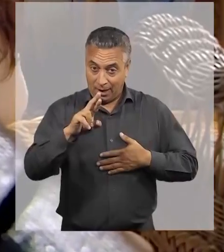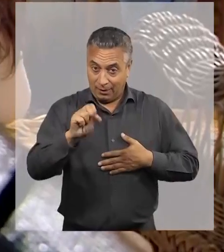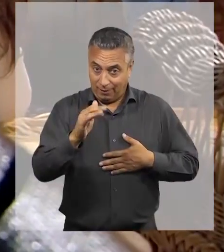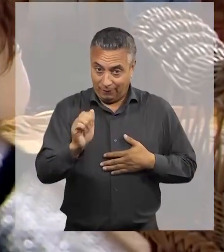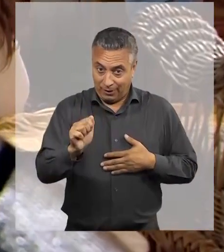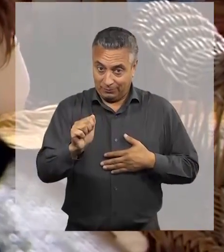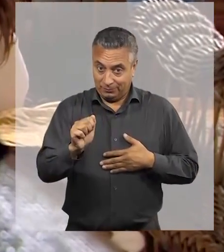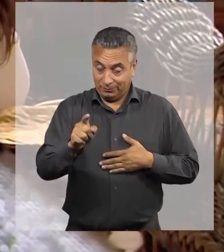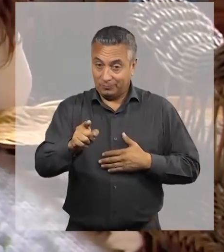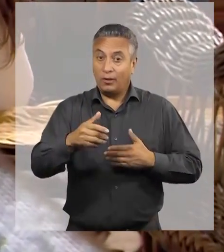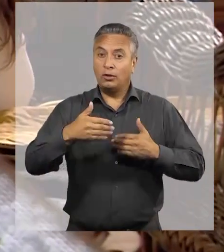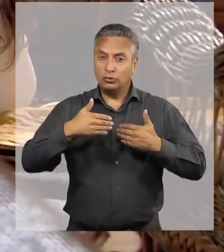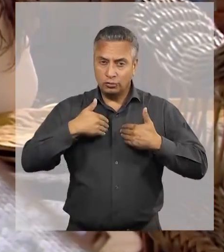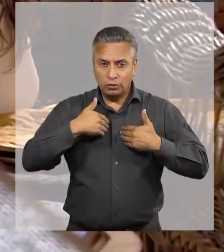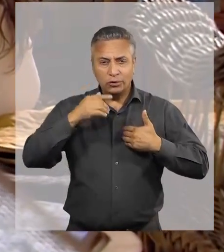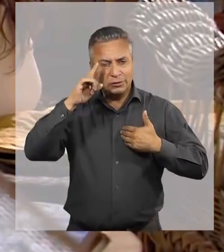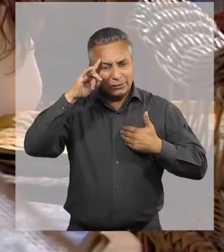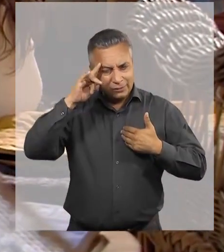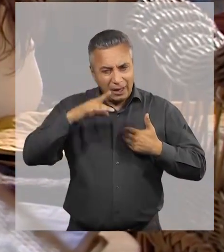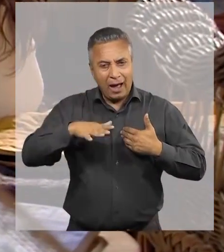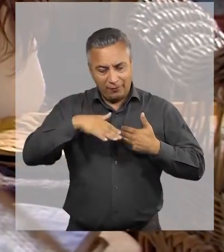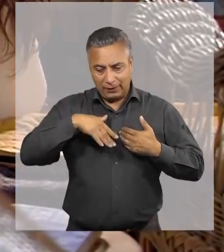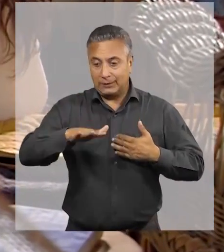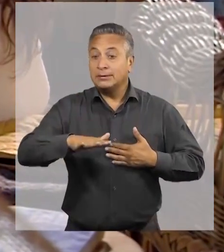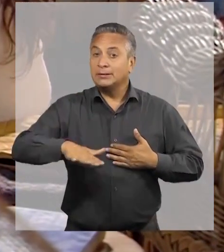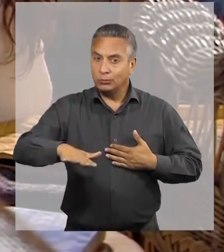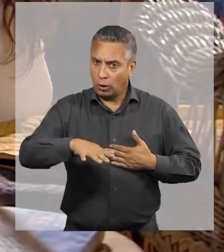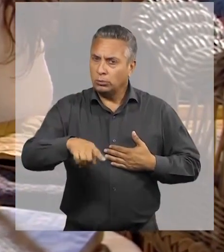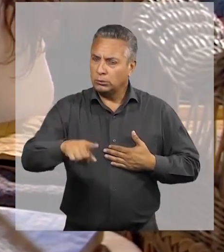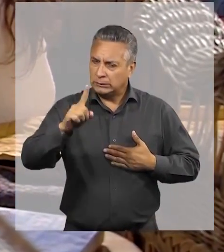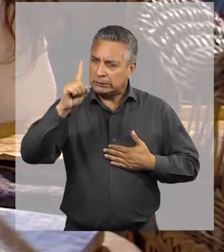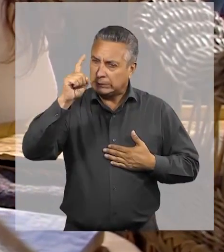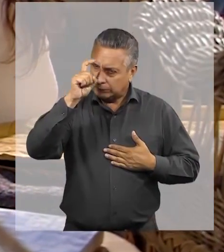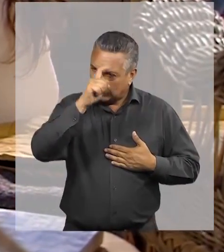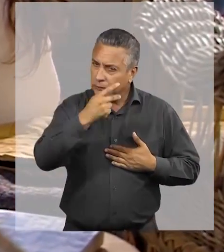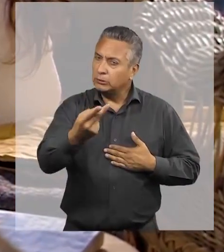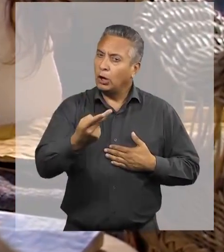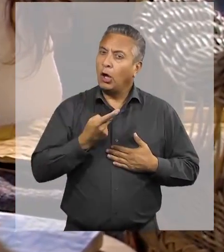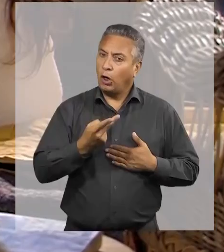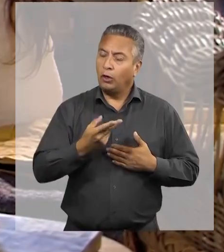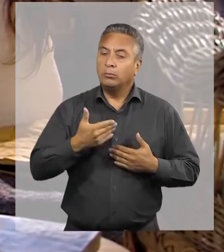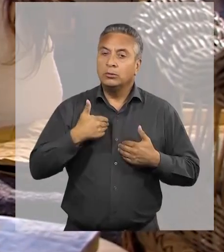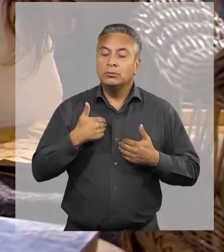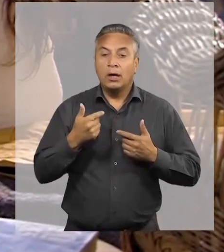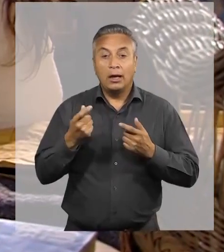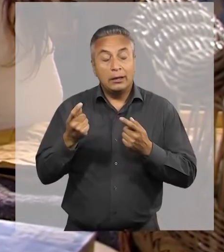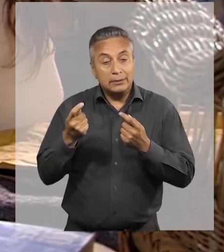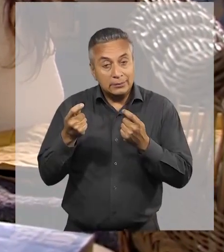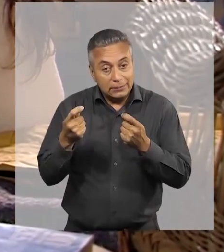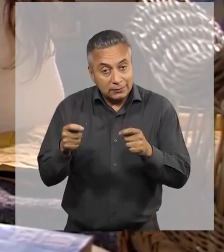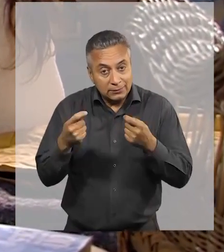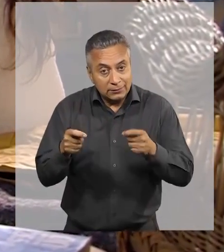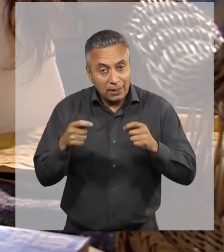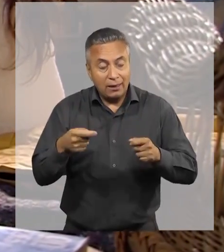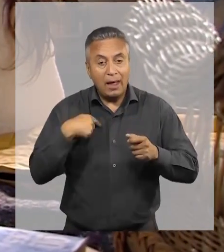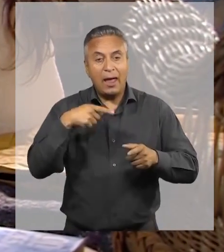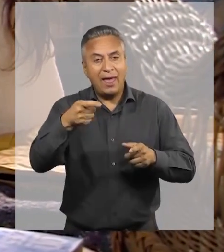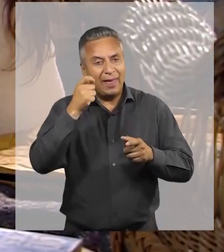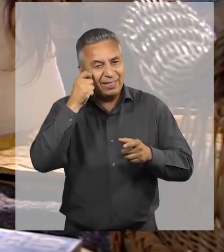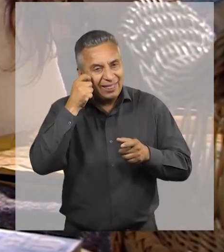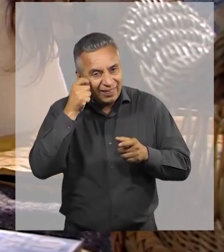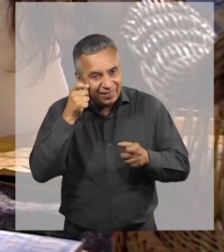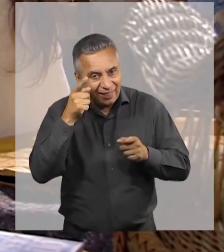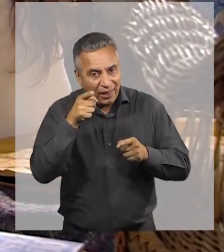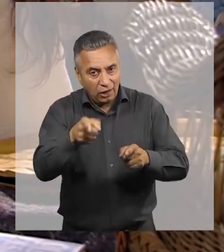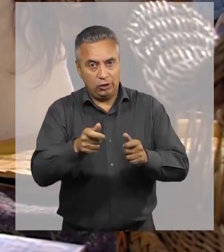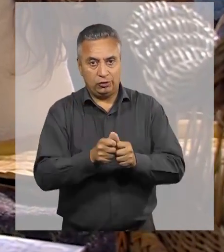Mira, Rafa, yo sé que esta situación es difícil para los dos. Ya, pero yo quiero tratar de